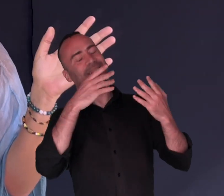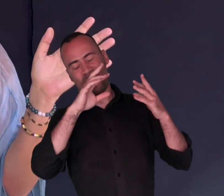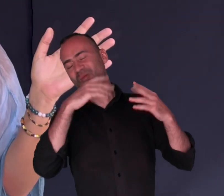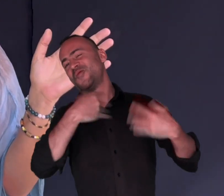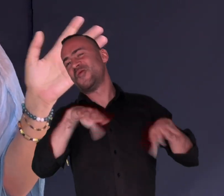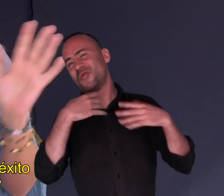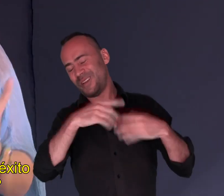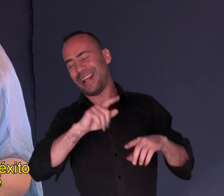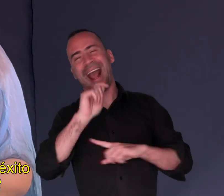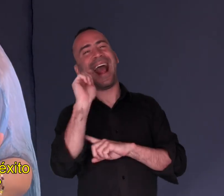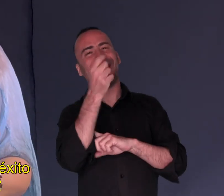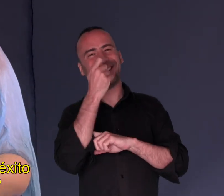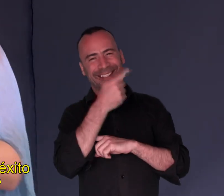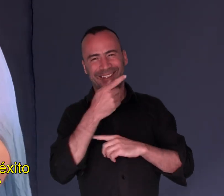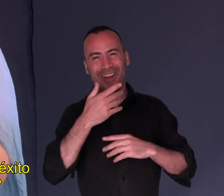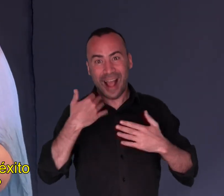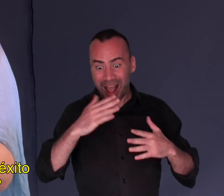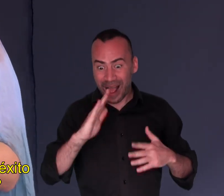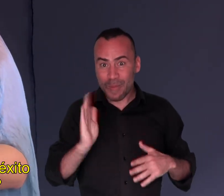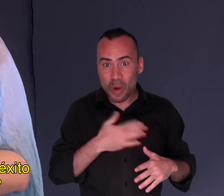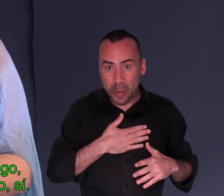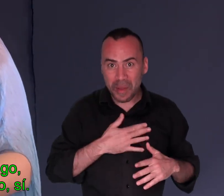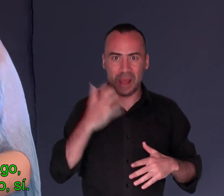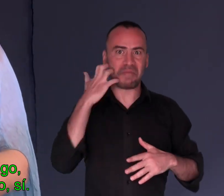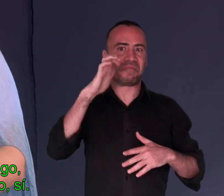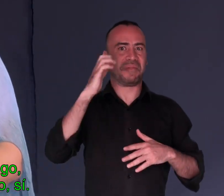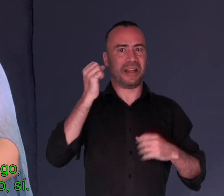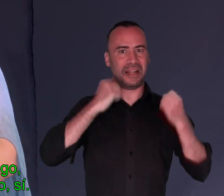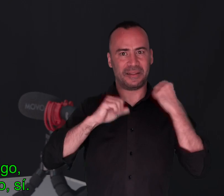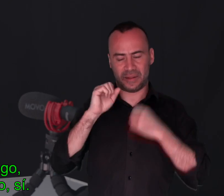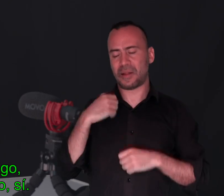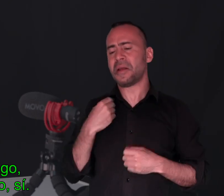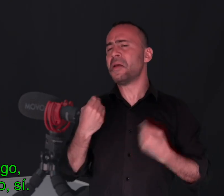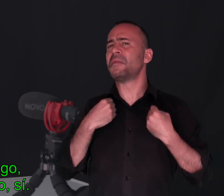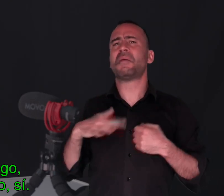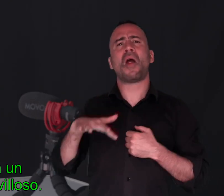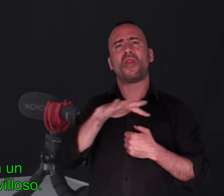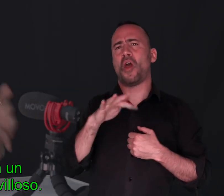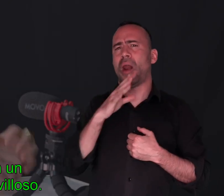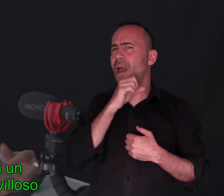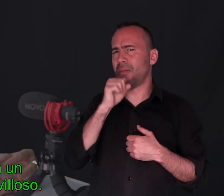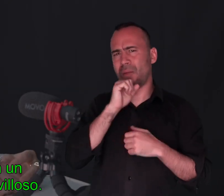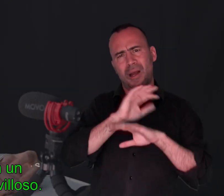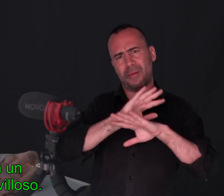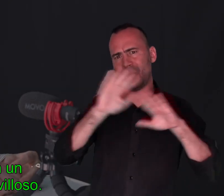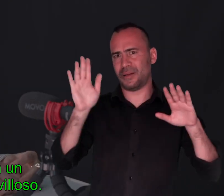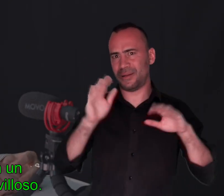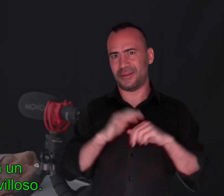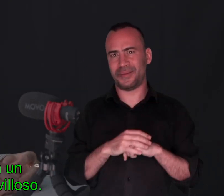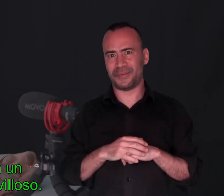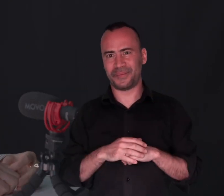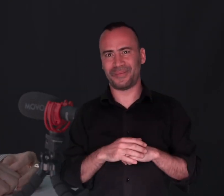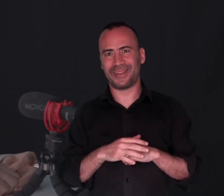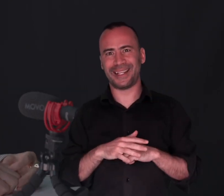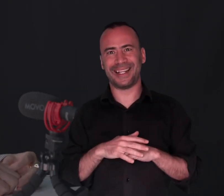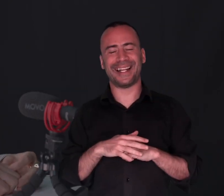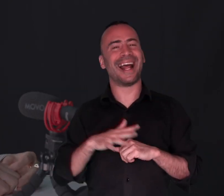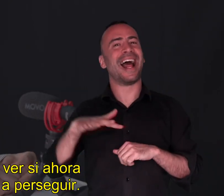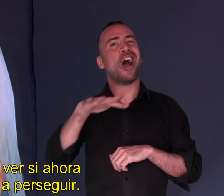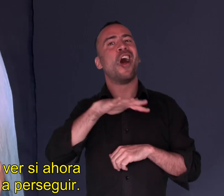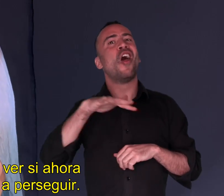yo la tengo yo la tengo eso sí que es el eso es el éxito ves yo tengo yo la tengo yo la tengo sí y vivo en un barrio maravilloso